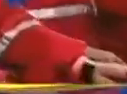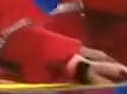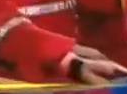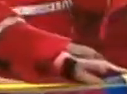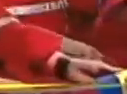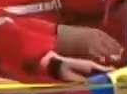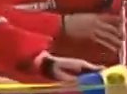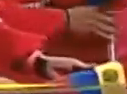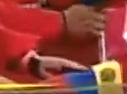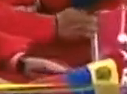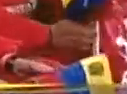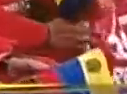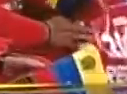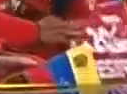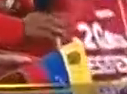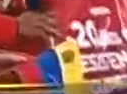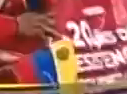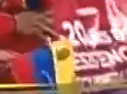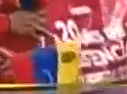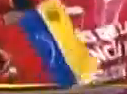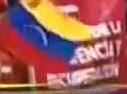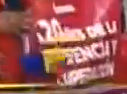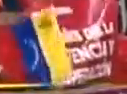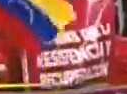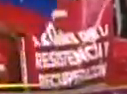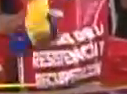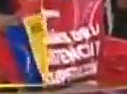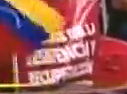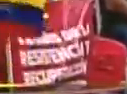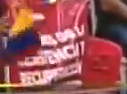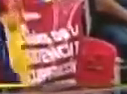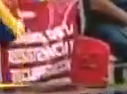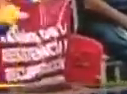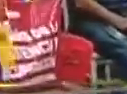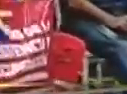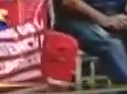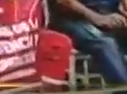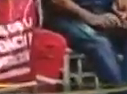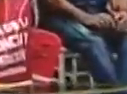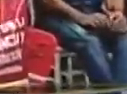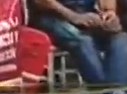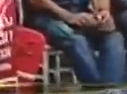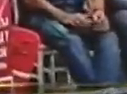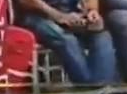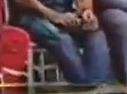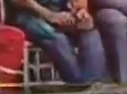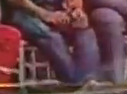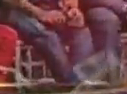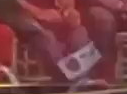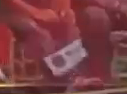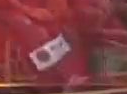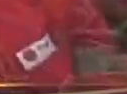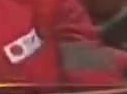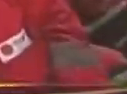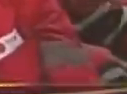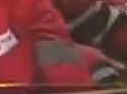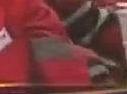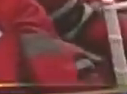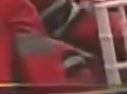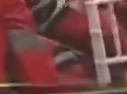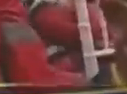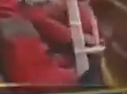también aplicadas, han sido impuestas sobre nuestro país, más de 700 medidas